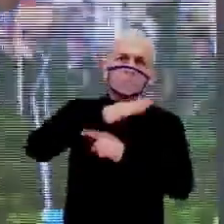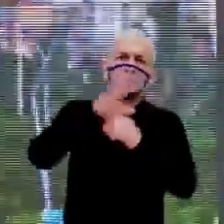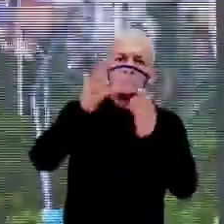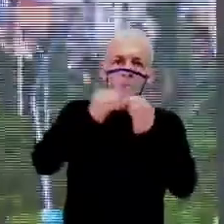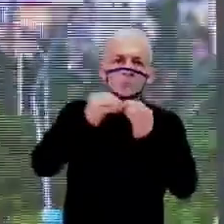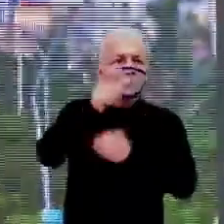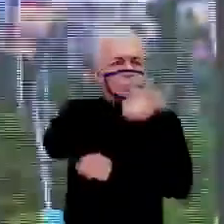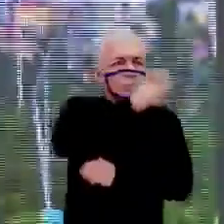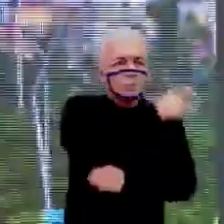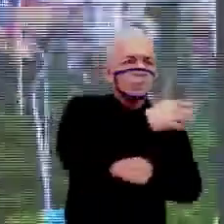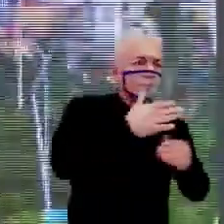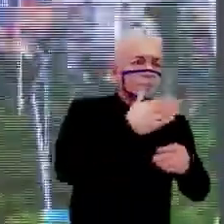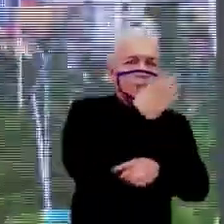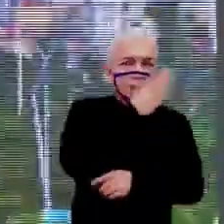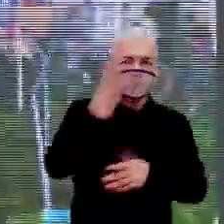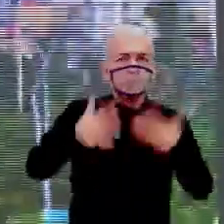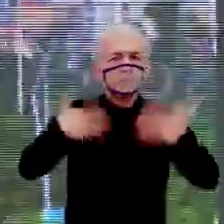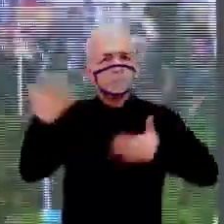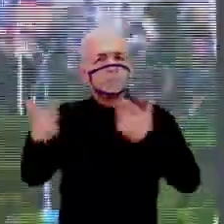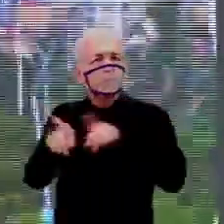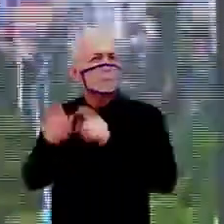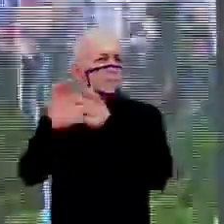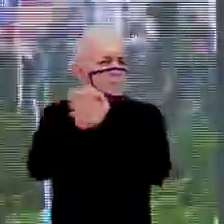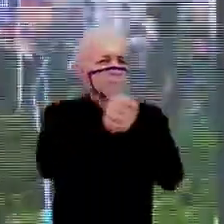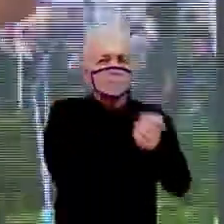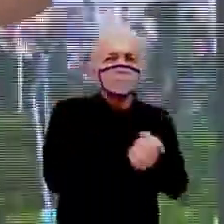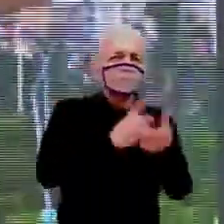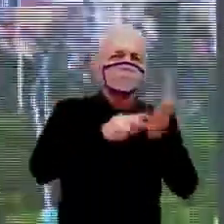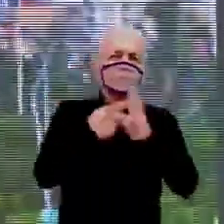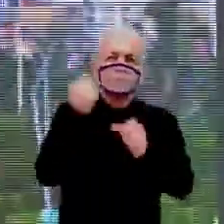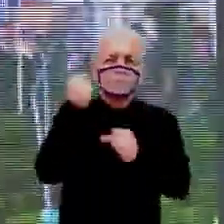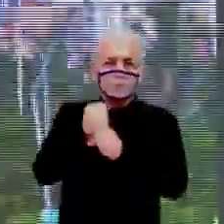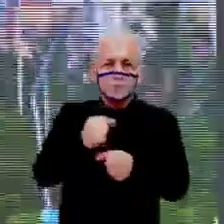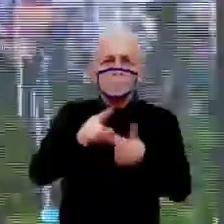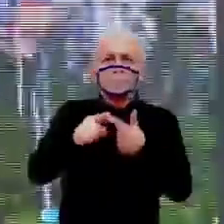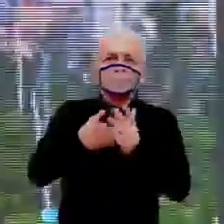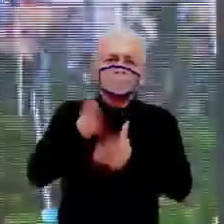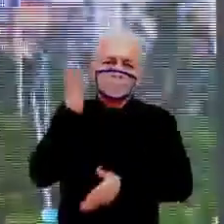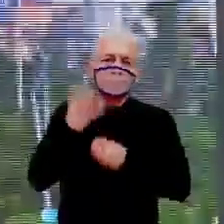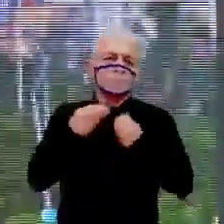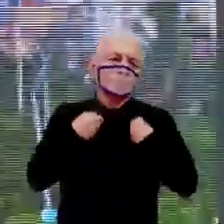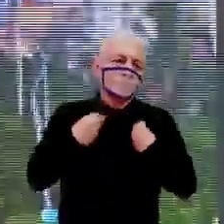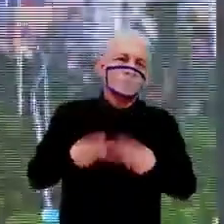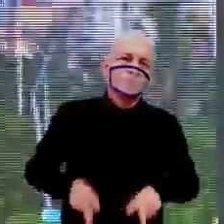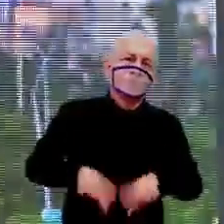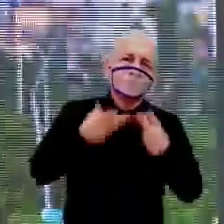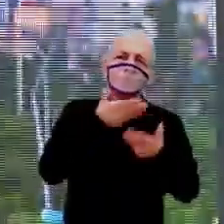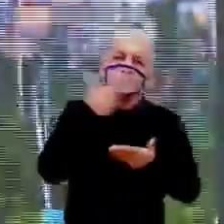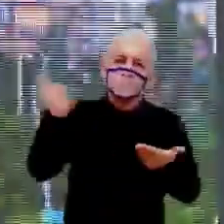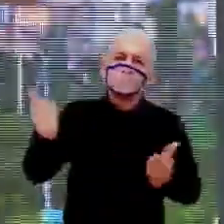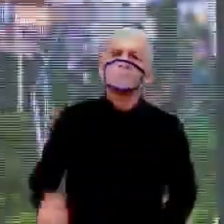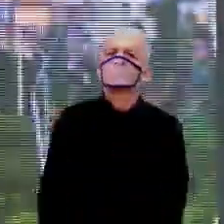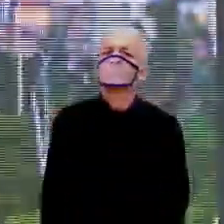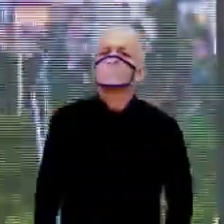los barranquilleros porque les da la oportunidad de generar empleo y riqueza para cada uno de nosotros.